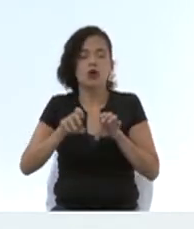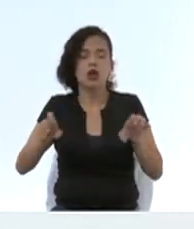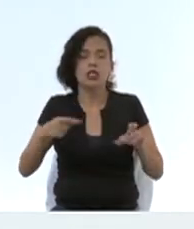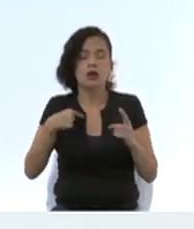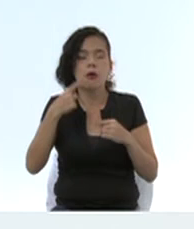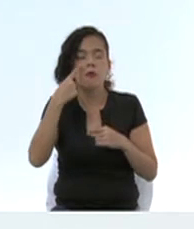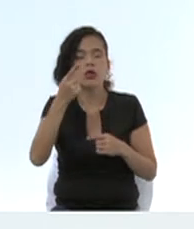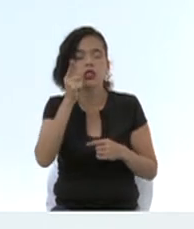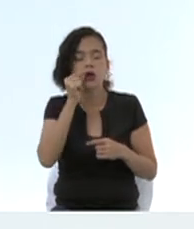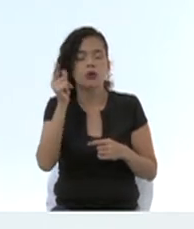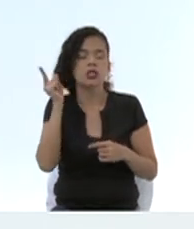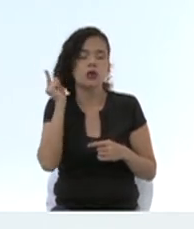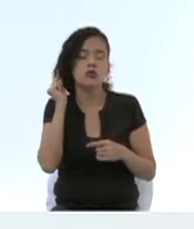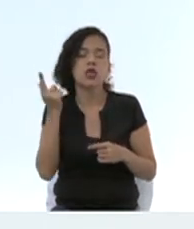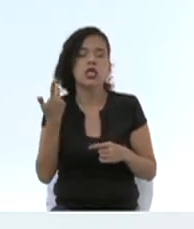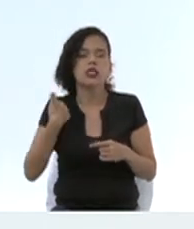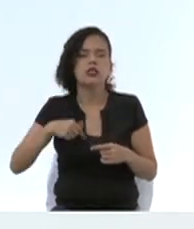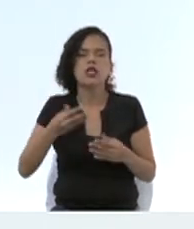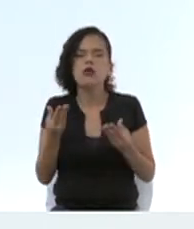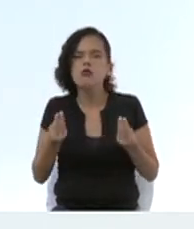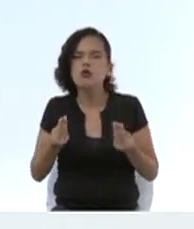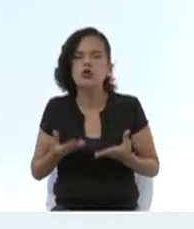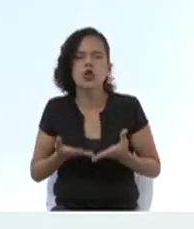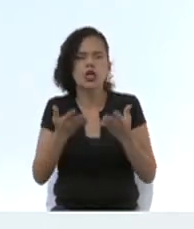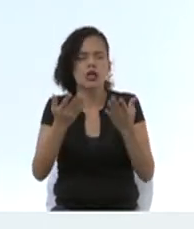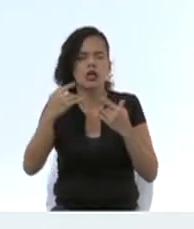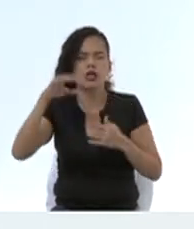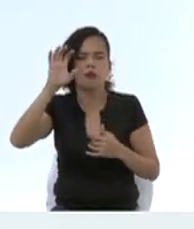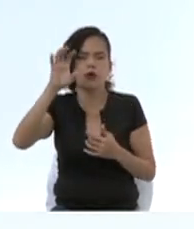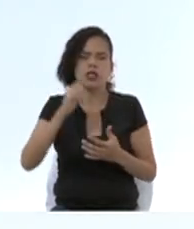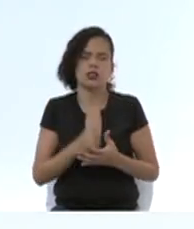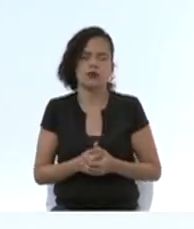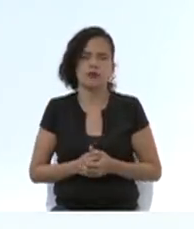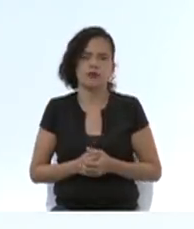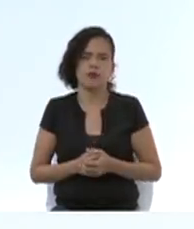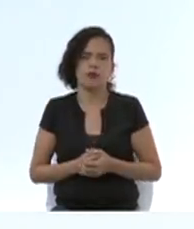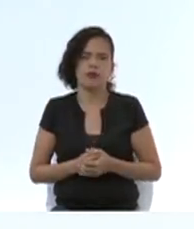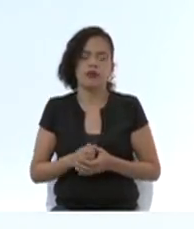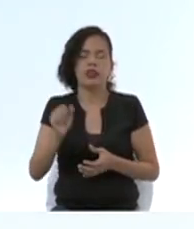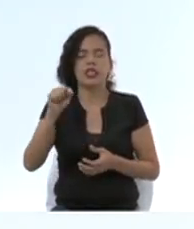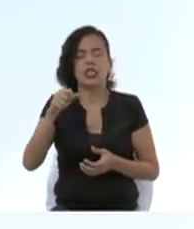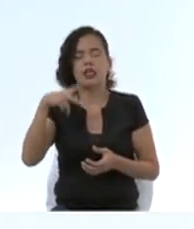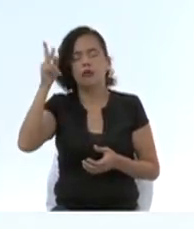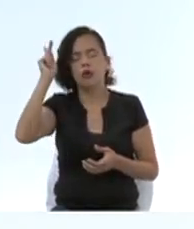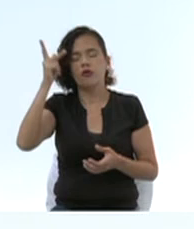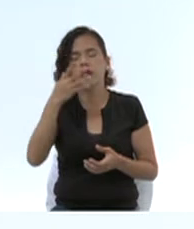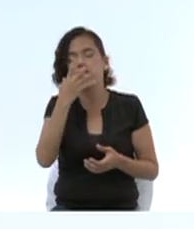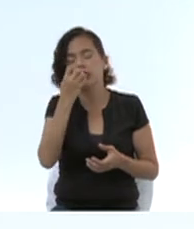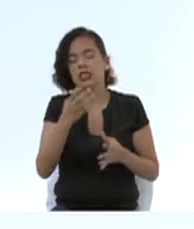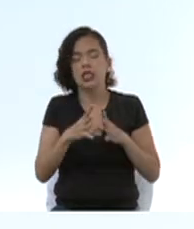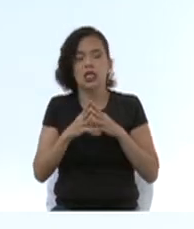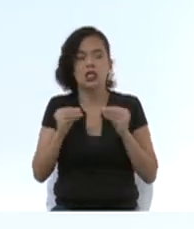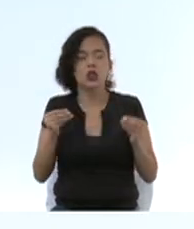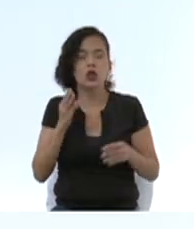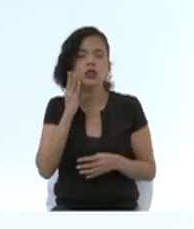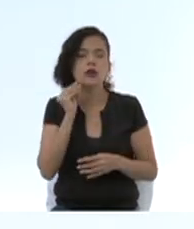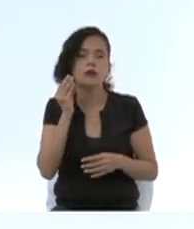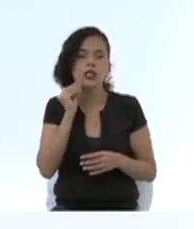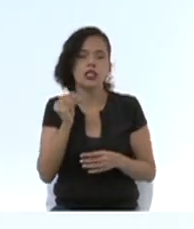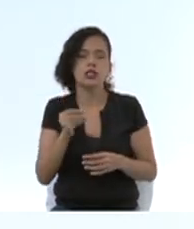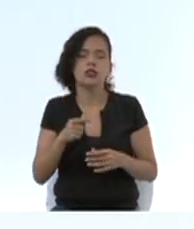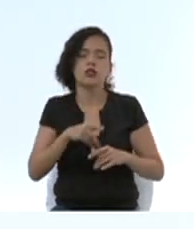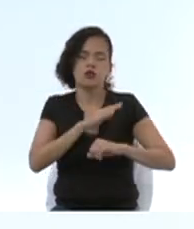ese hombre, a esa mujer que tiene mucho que tributar a la patria. Así es, mi profe, y entender que de toda esta experiencia hemos